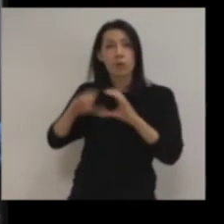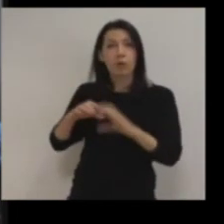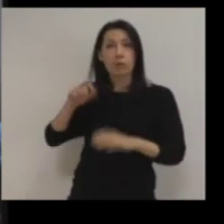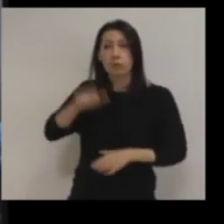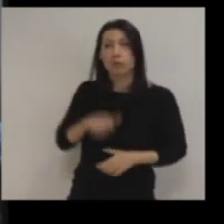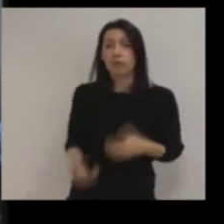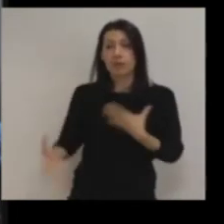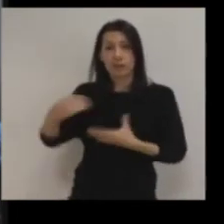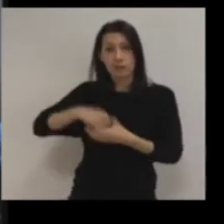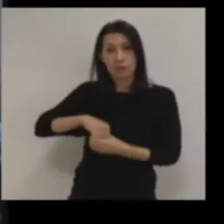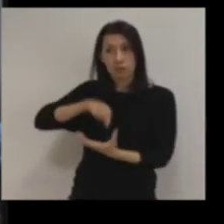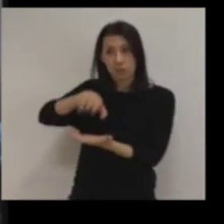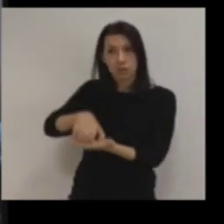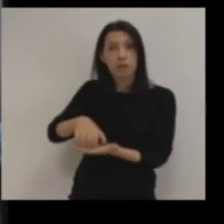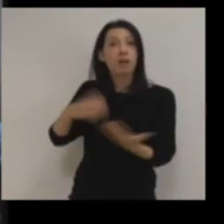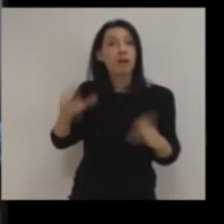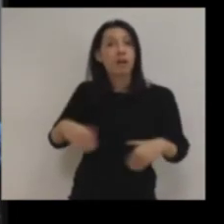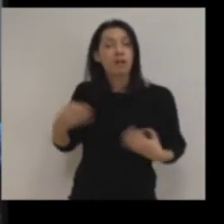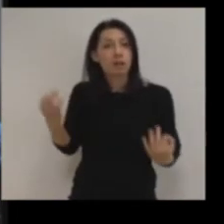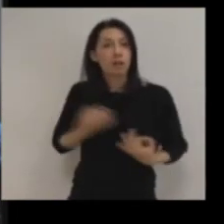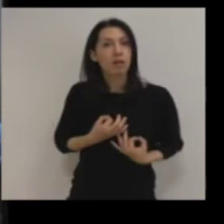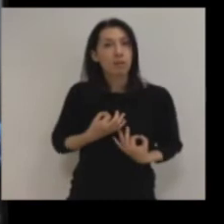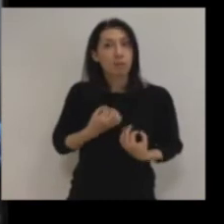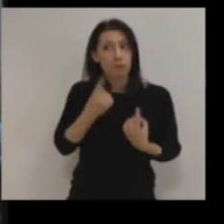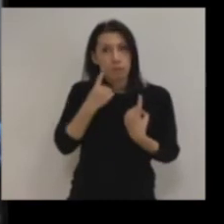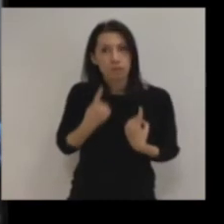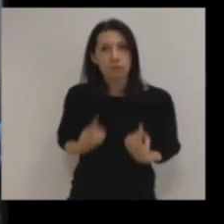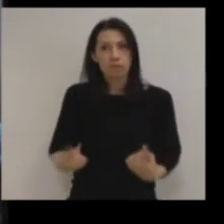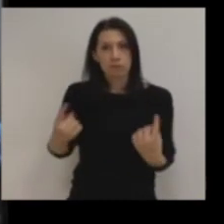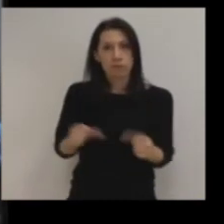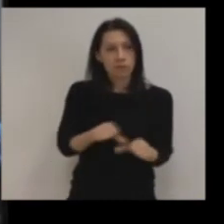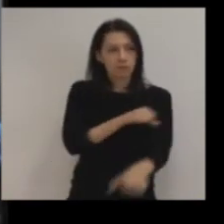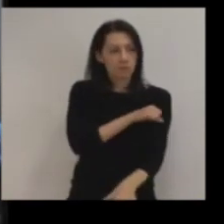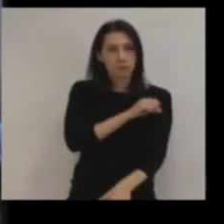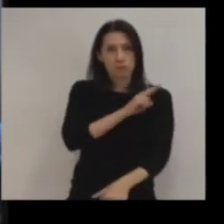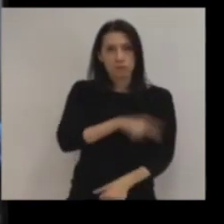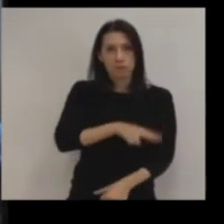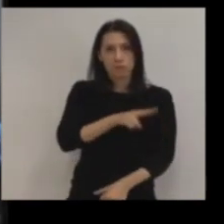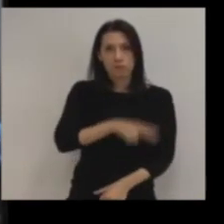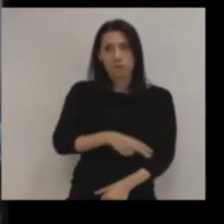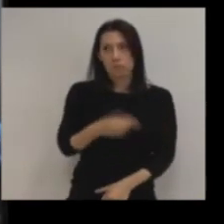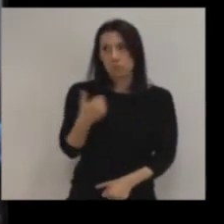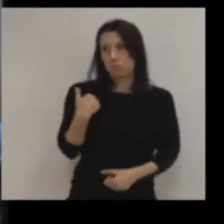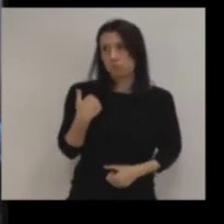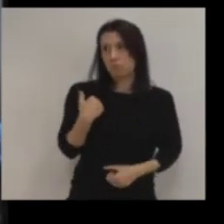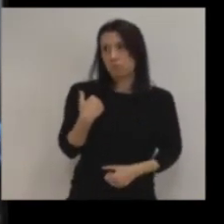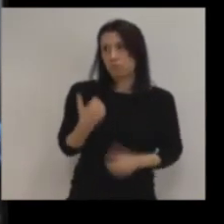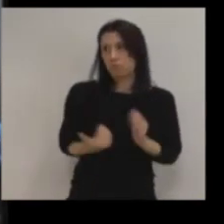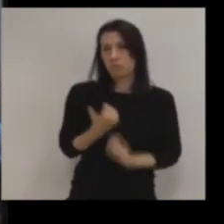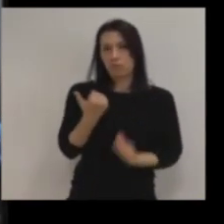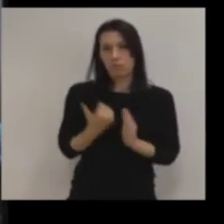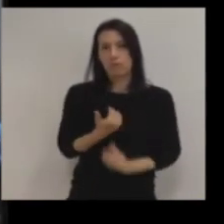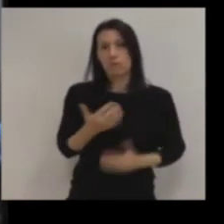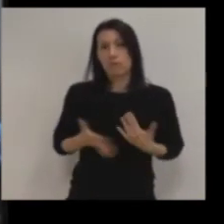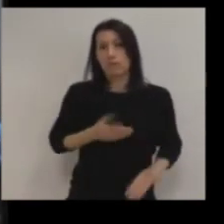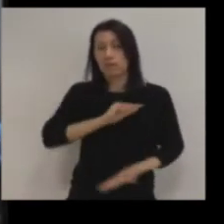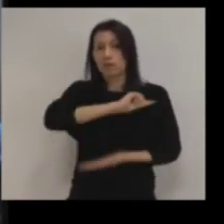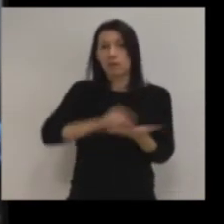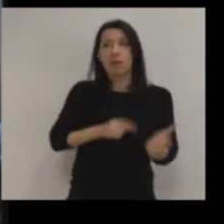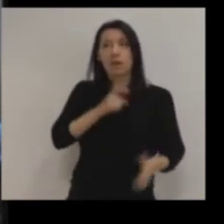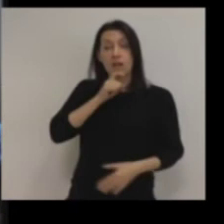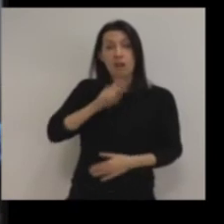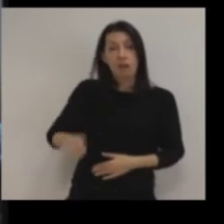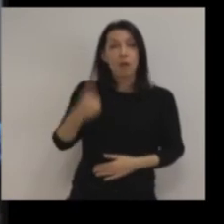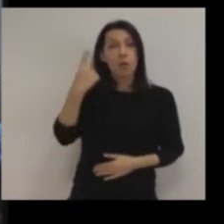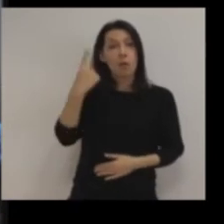del centro. ¿Qué ocurre? Pues mira, pues que por primera vez hace unos días firmé una notificación en la que